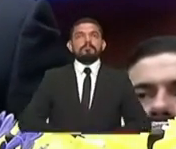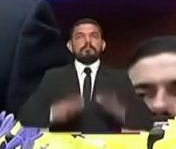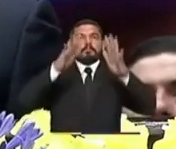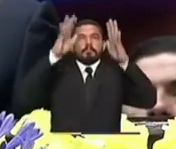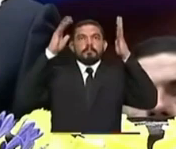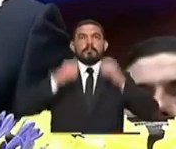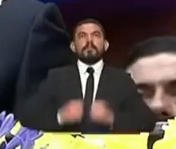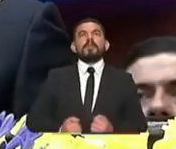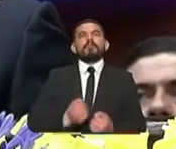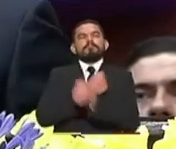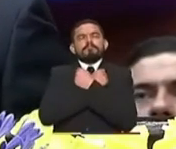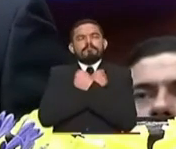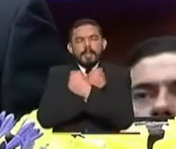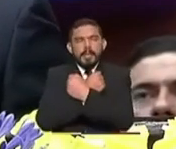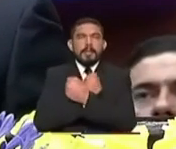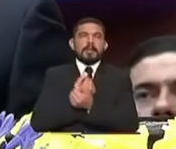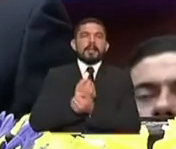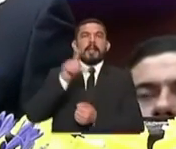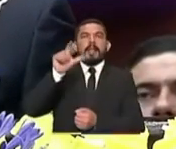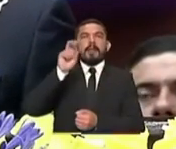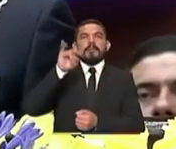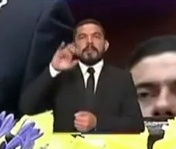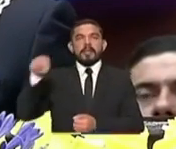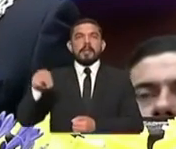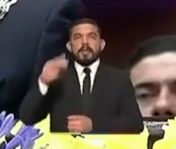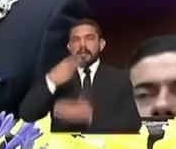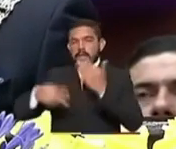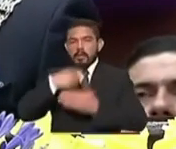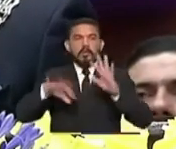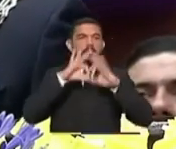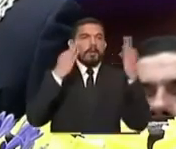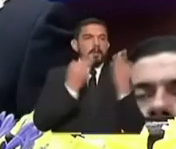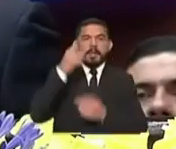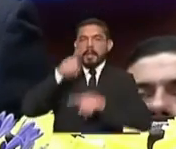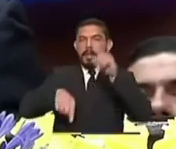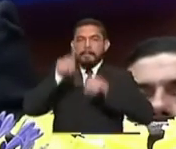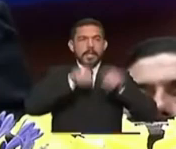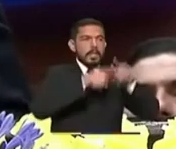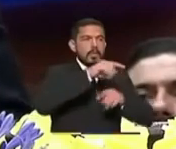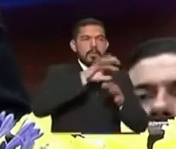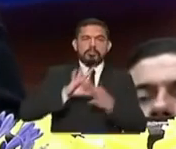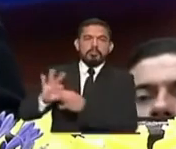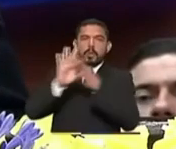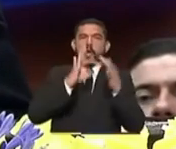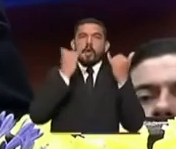querida Lavinia, hijos, familia y amigos que me acompañan en este